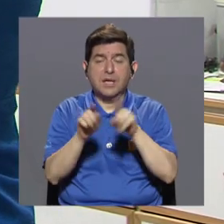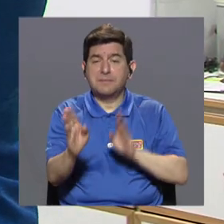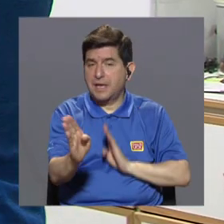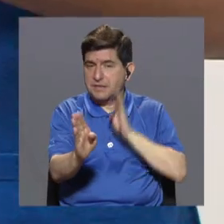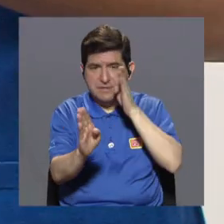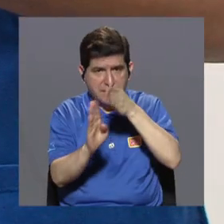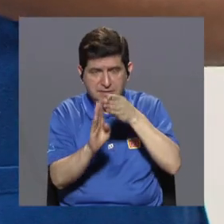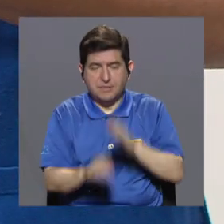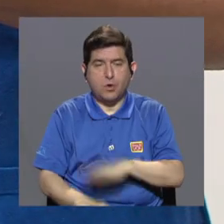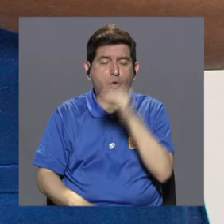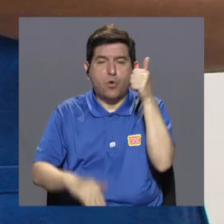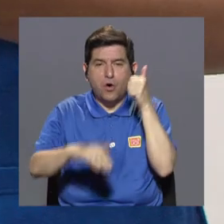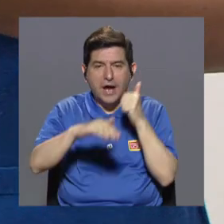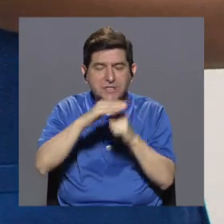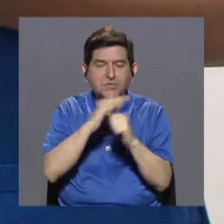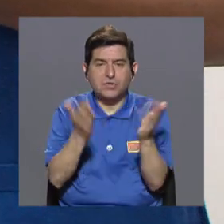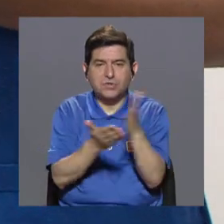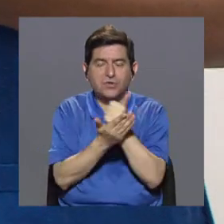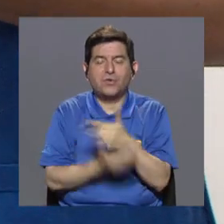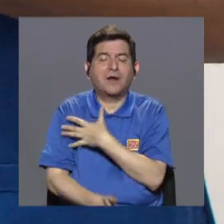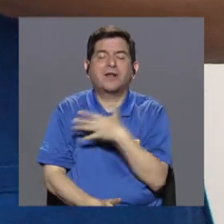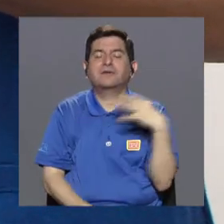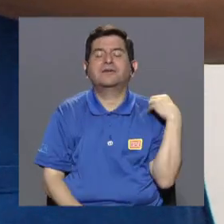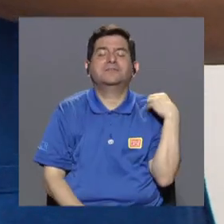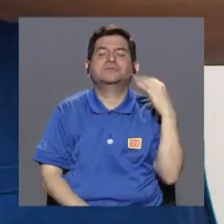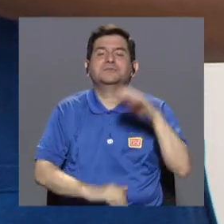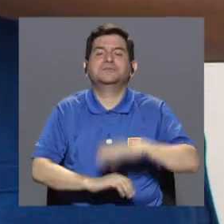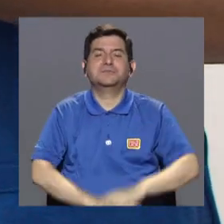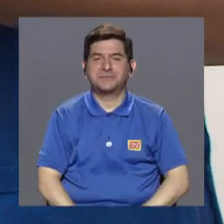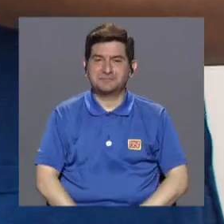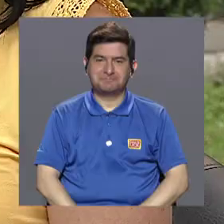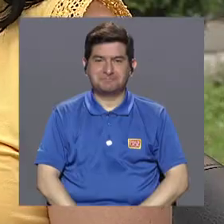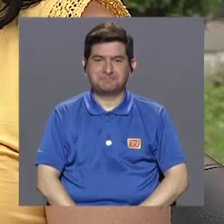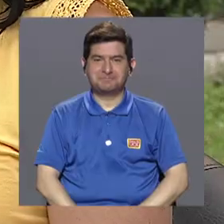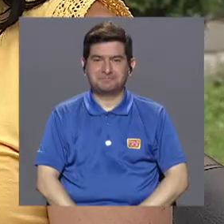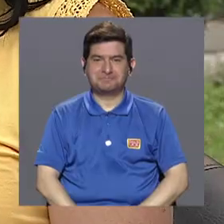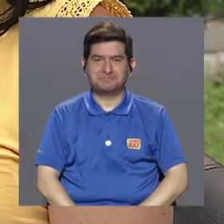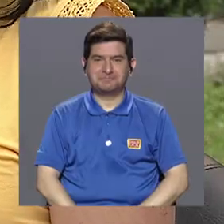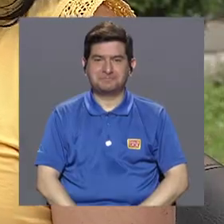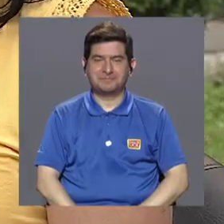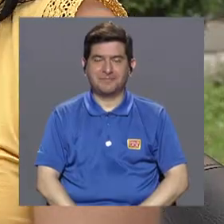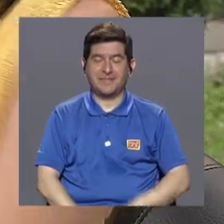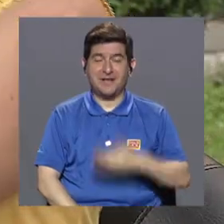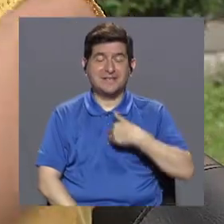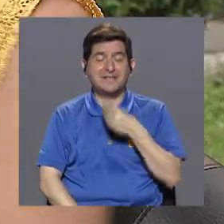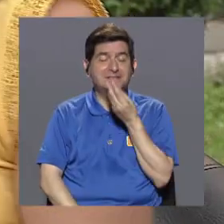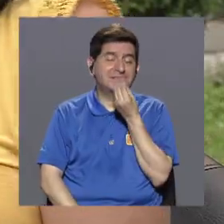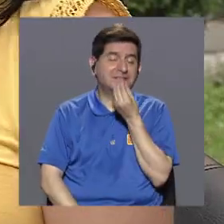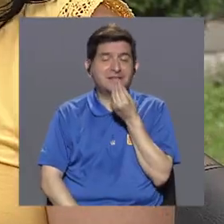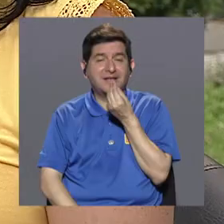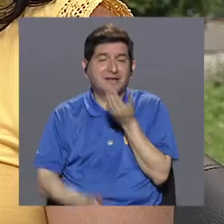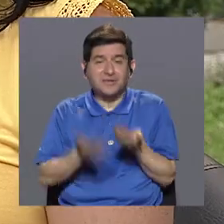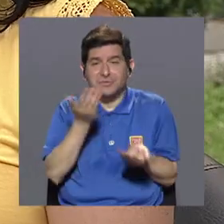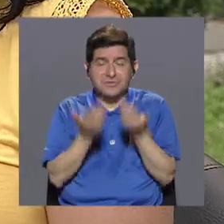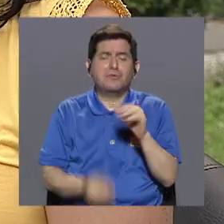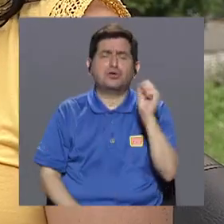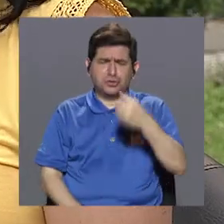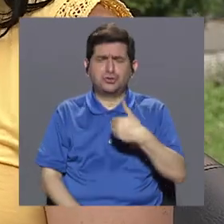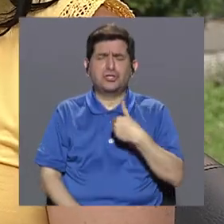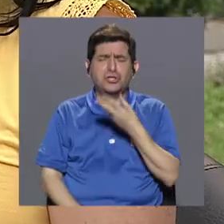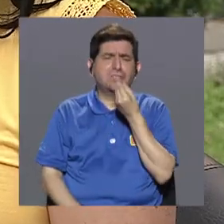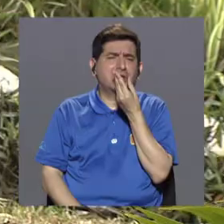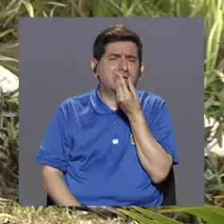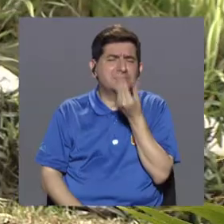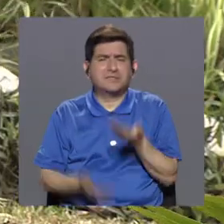da directamente, o escondido, ¿verdad?, con algo que les guste. Sí, no, y si tienen ese sabor. Sí,